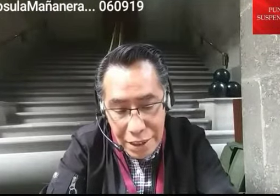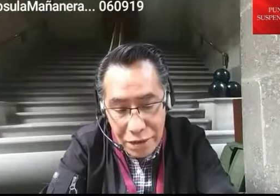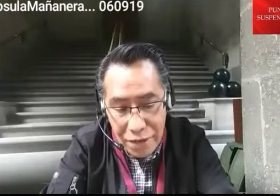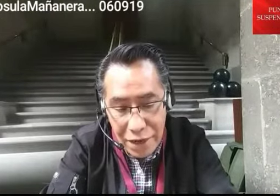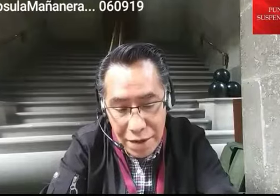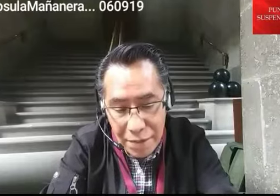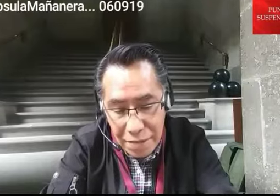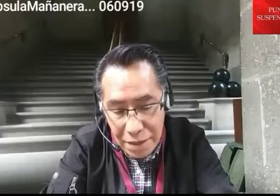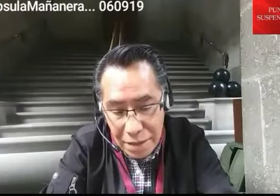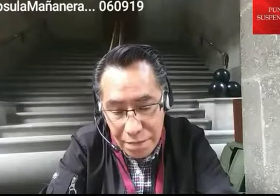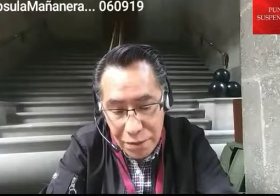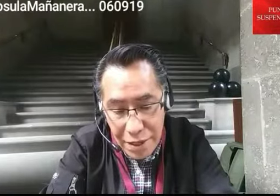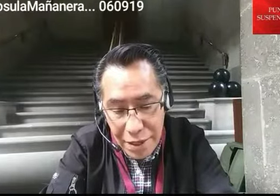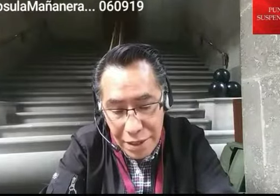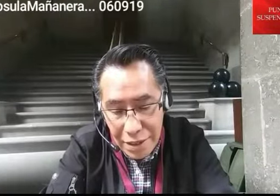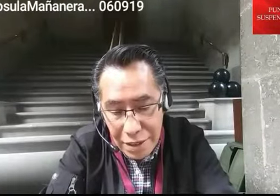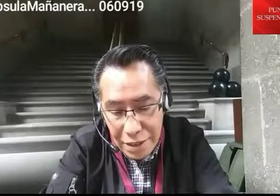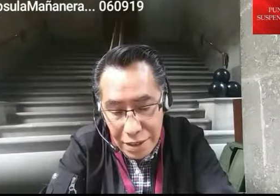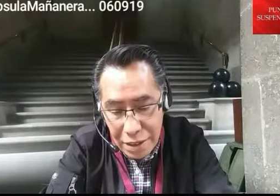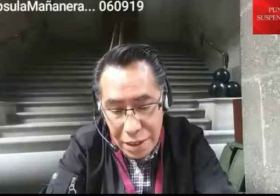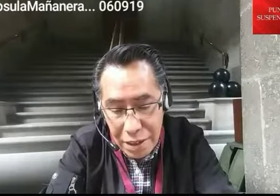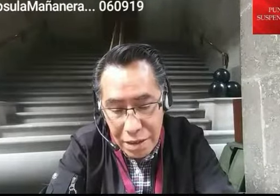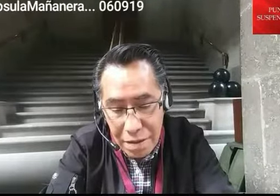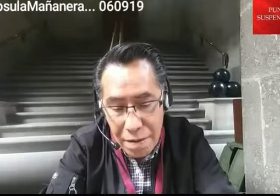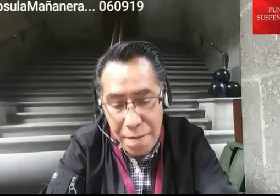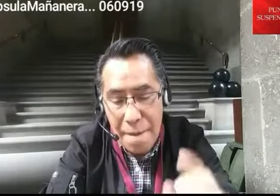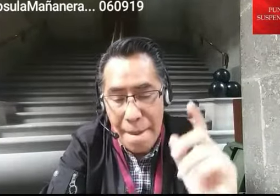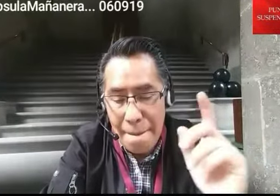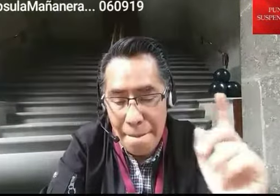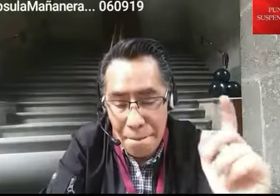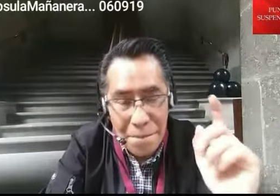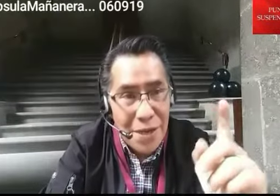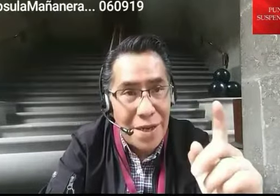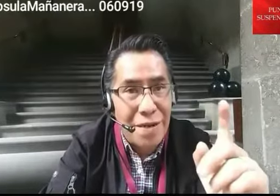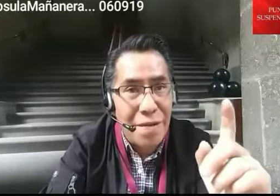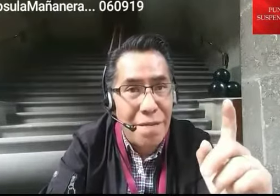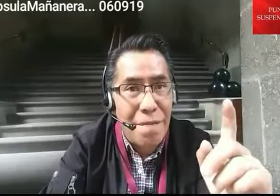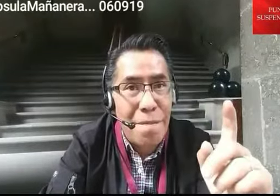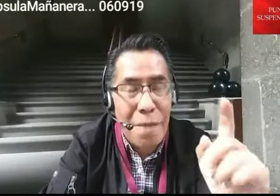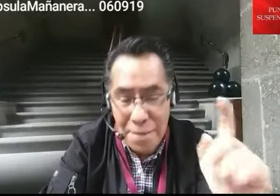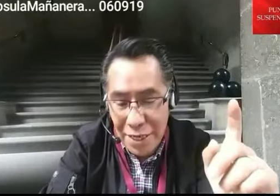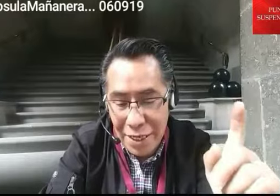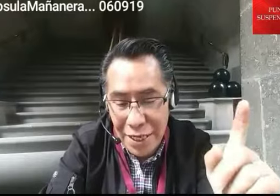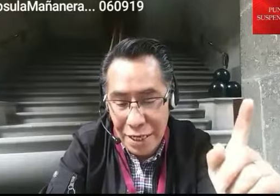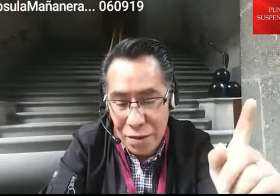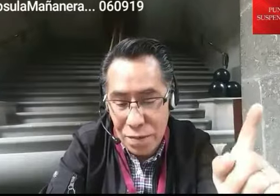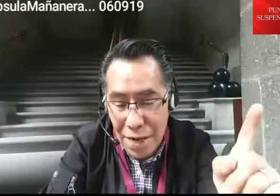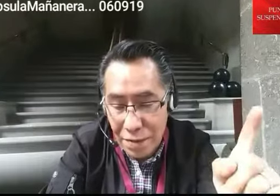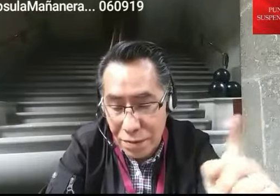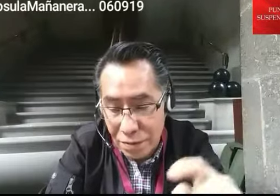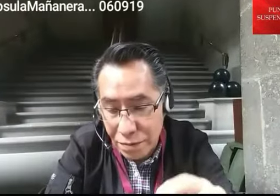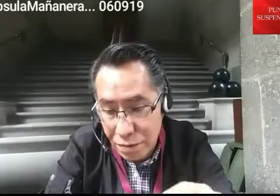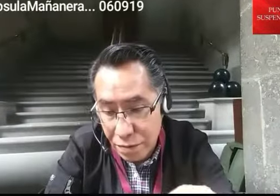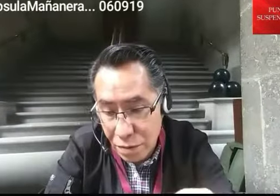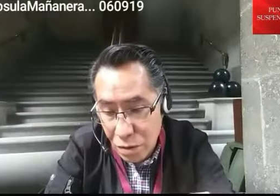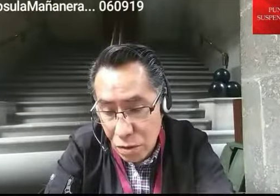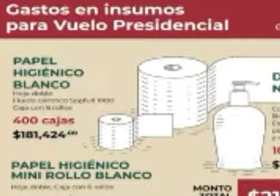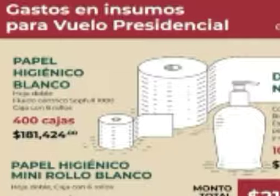Igual. Esto fue en la misma temporada. Y vean, papel higiénico